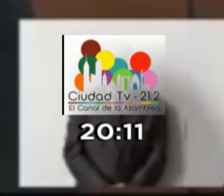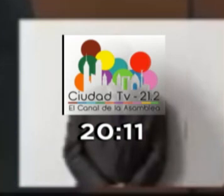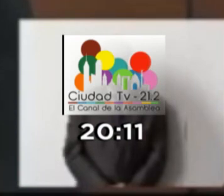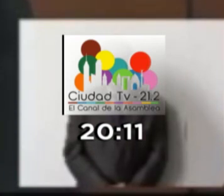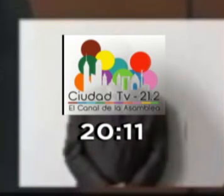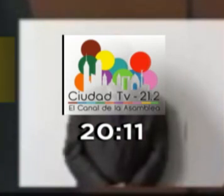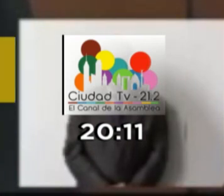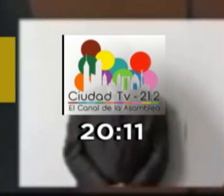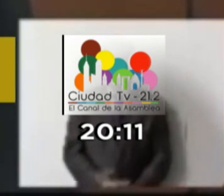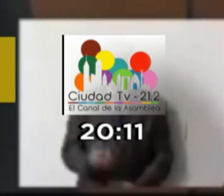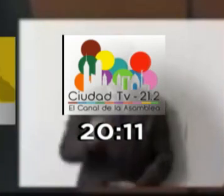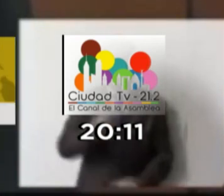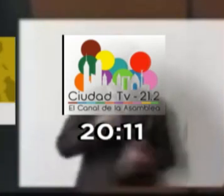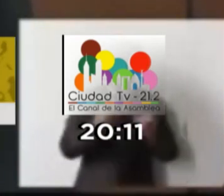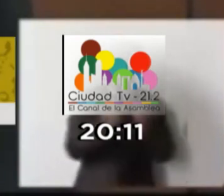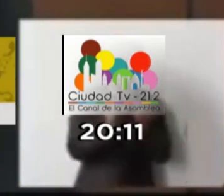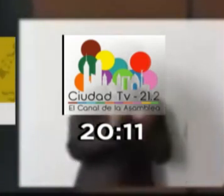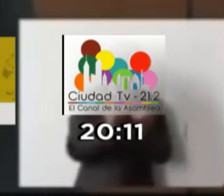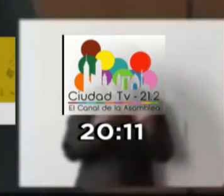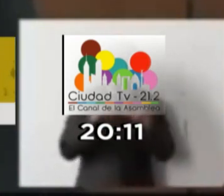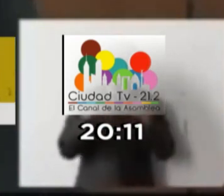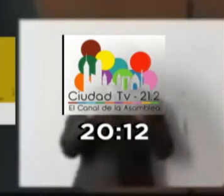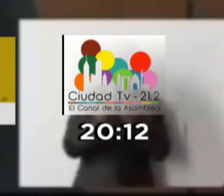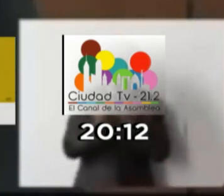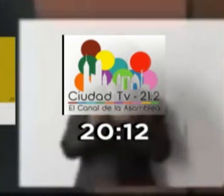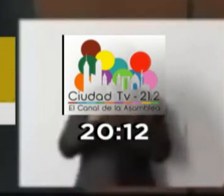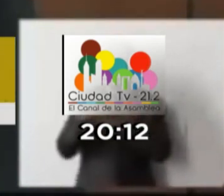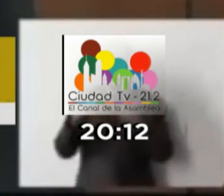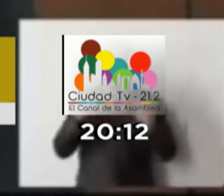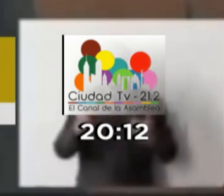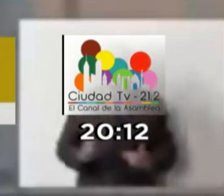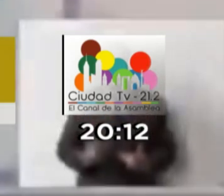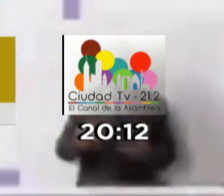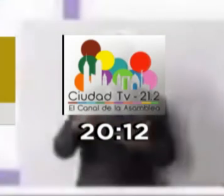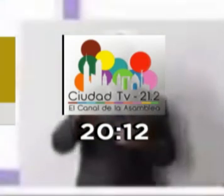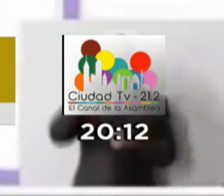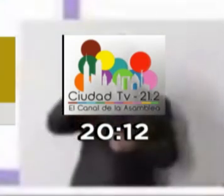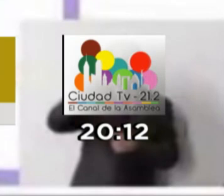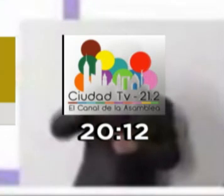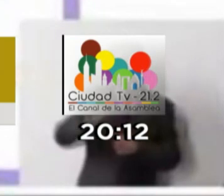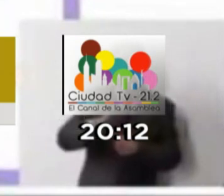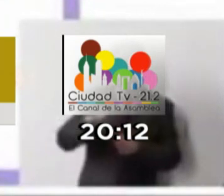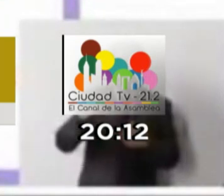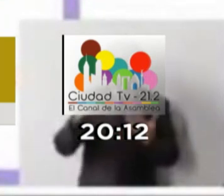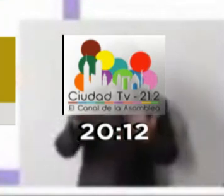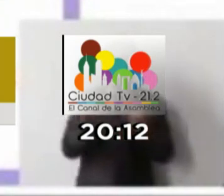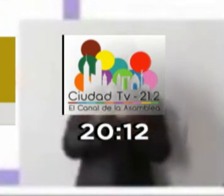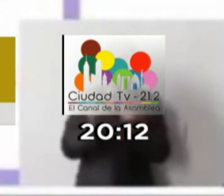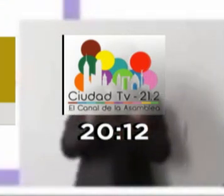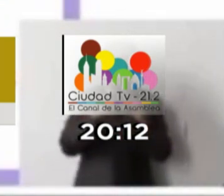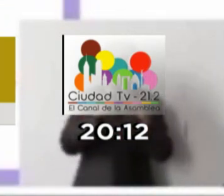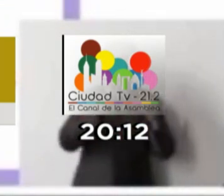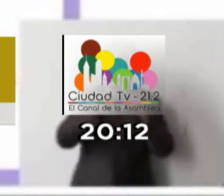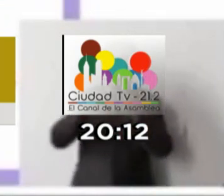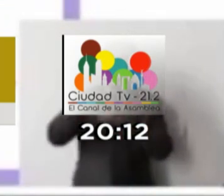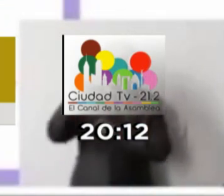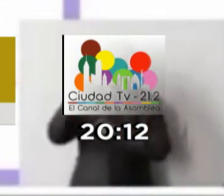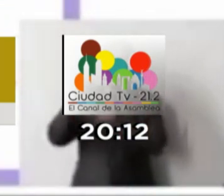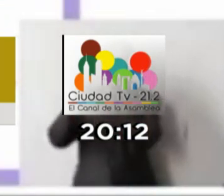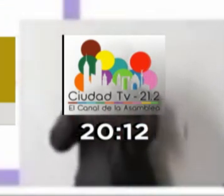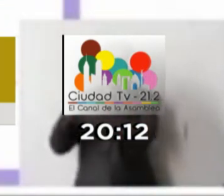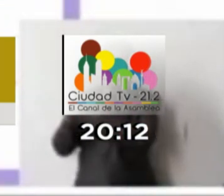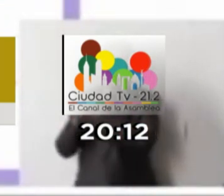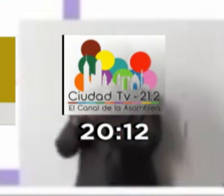de defensa de derechos humanos de Naciones Unidas y de otros países